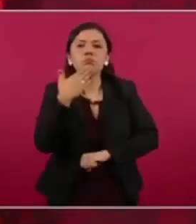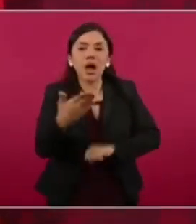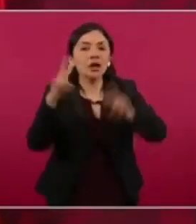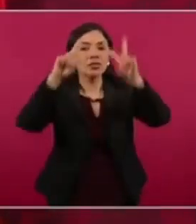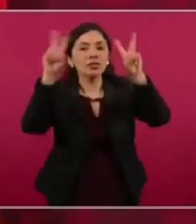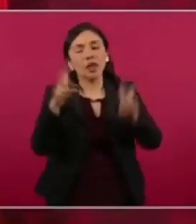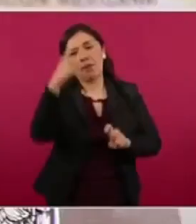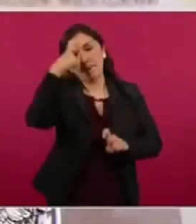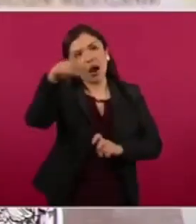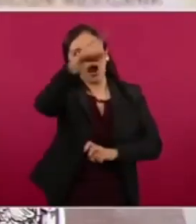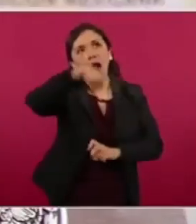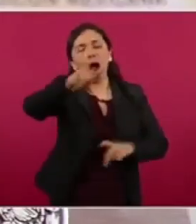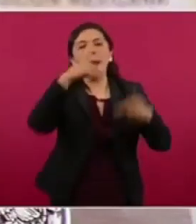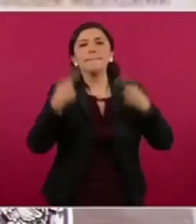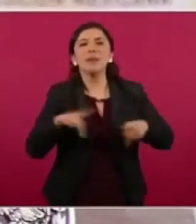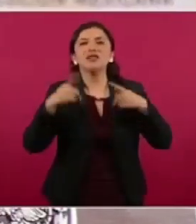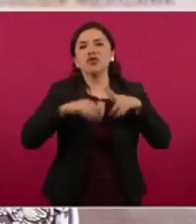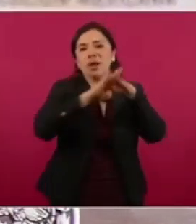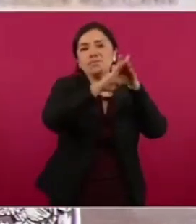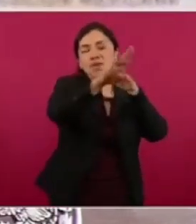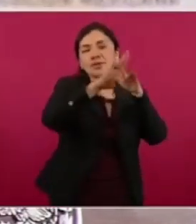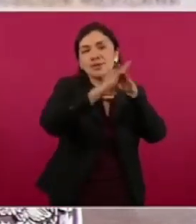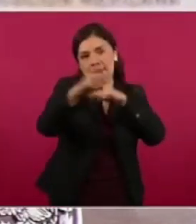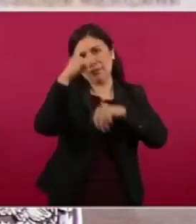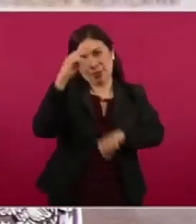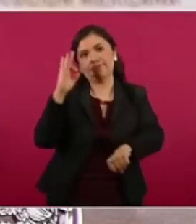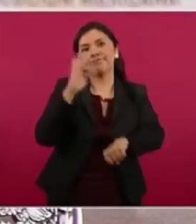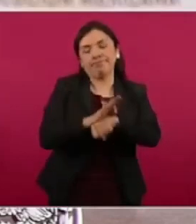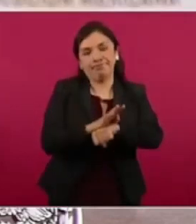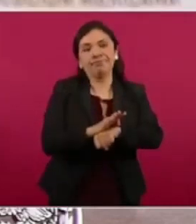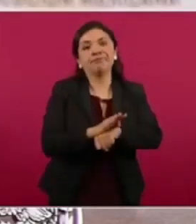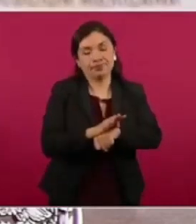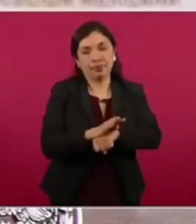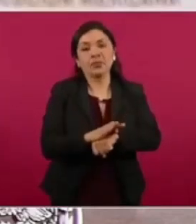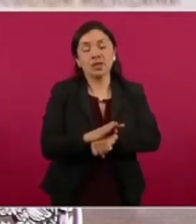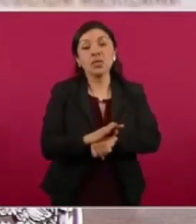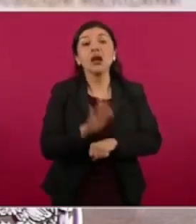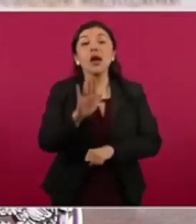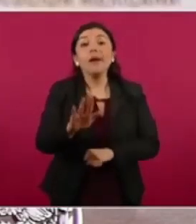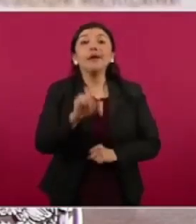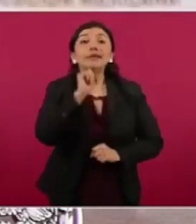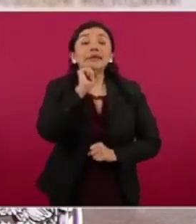de nuestros paisanos migrantes. Vamos también